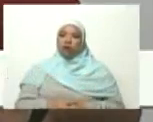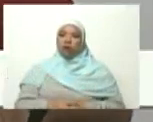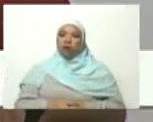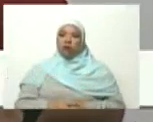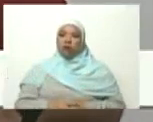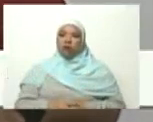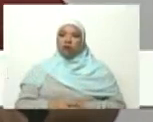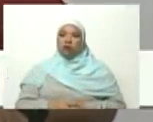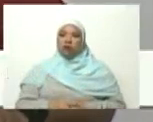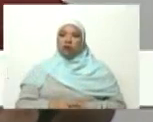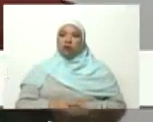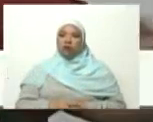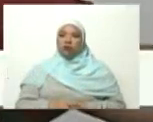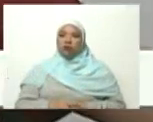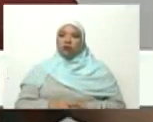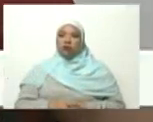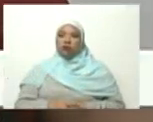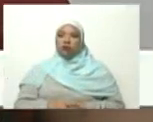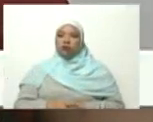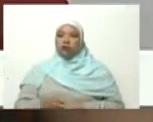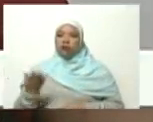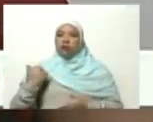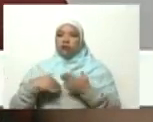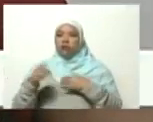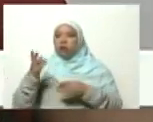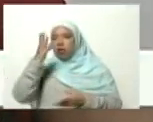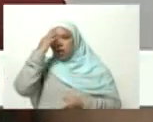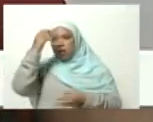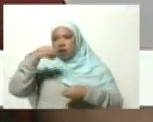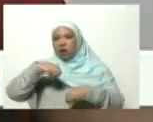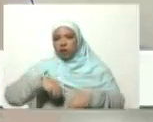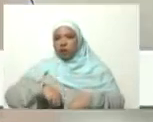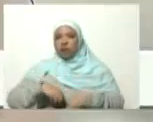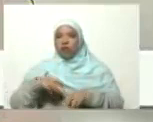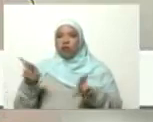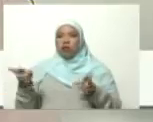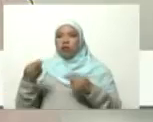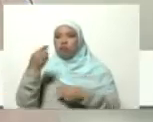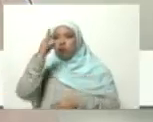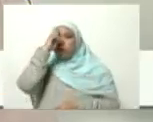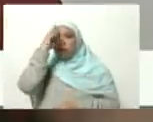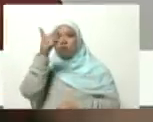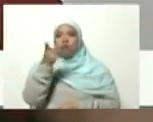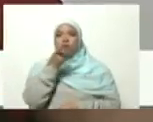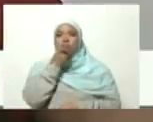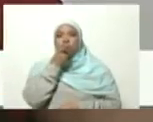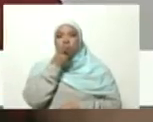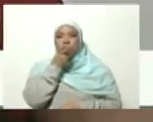del debate. Recuerda que ellos habían llegado a un acuerdo en República Dominicana. Iban a firmarlo.